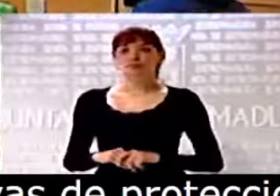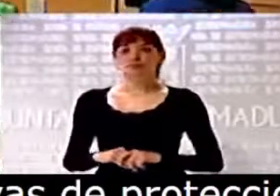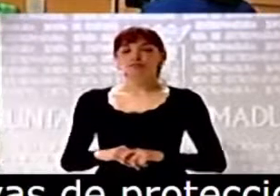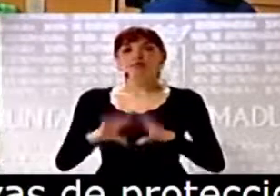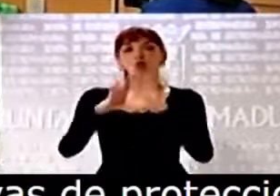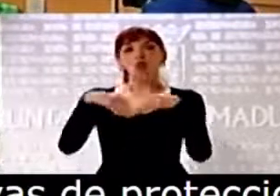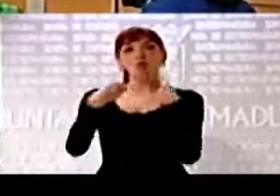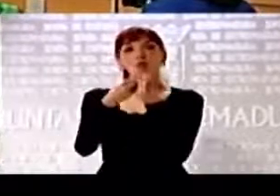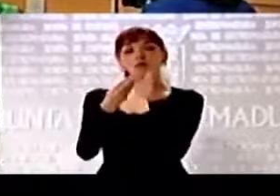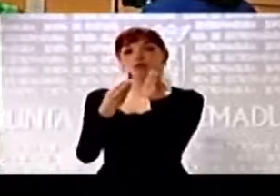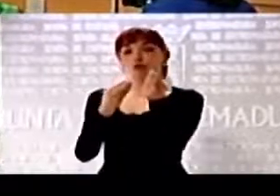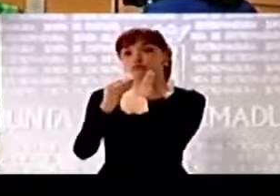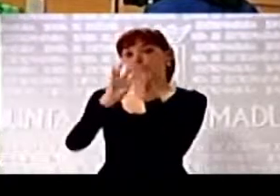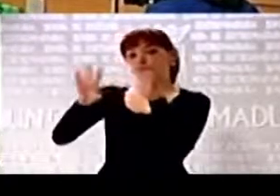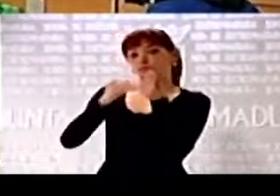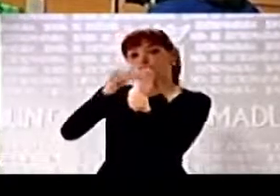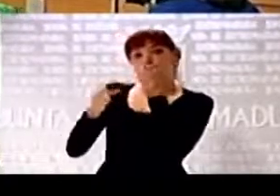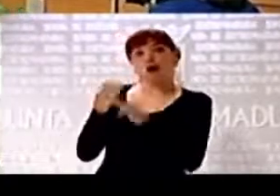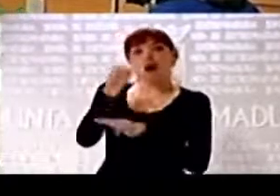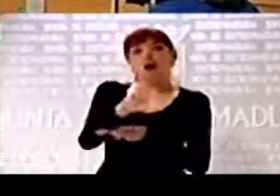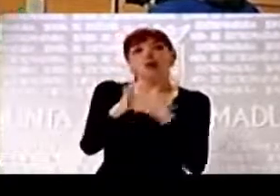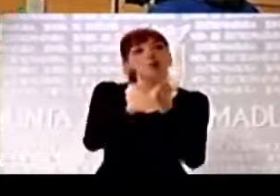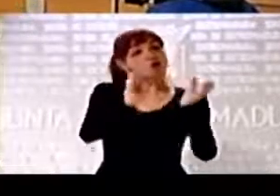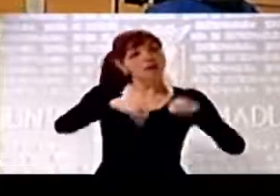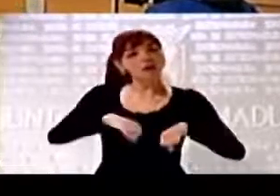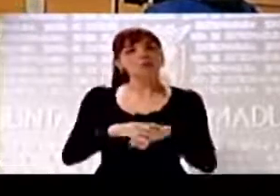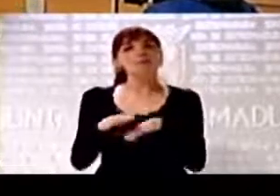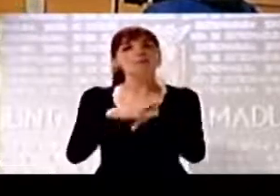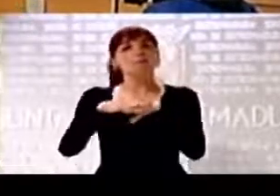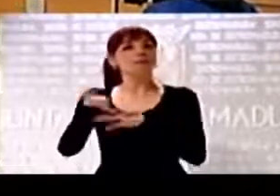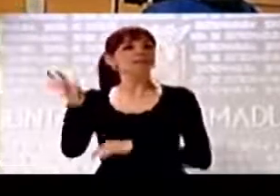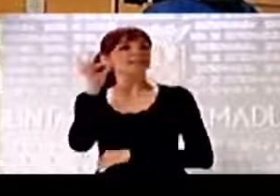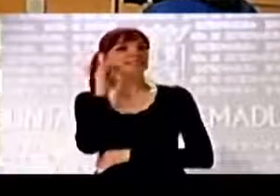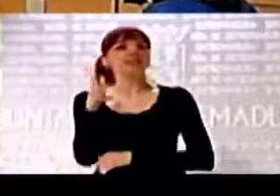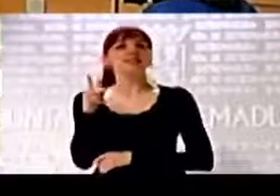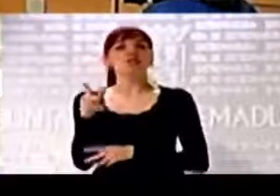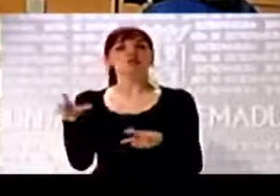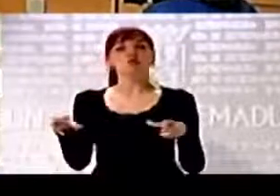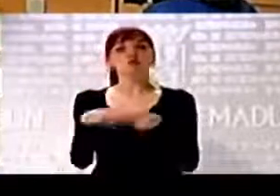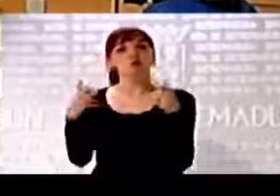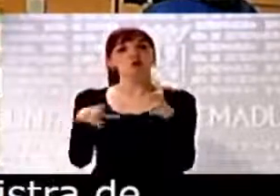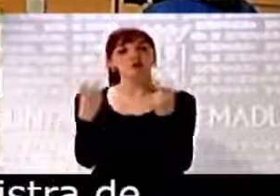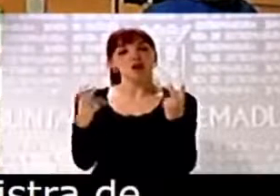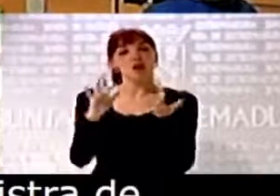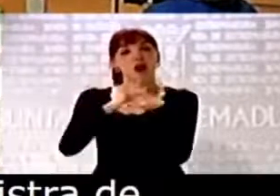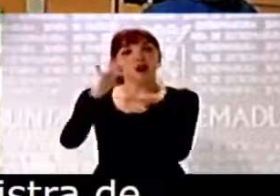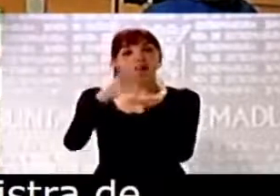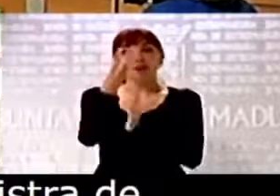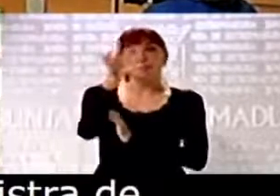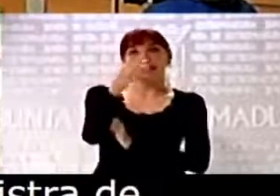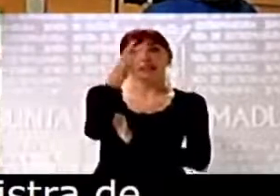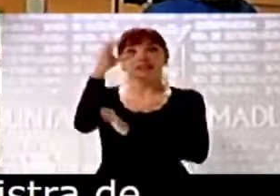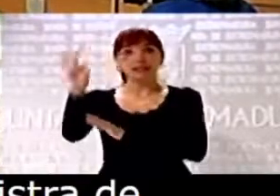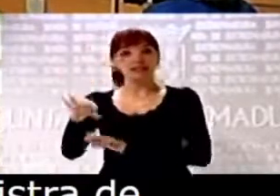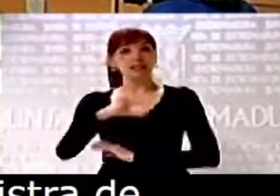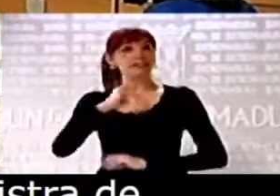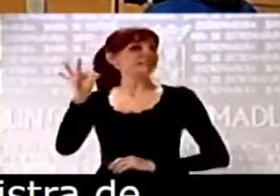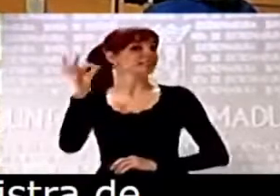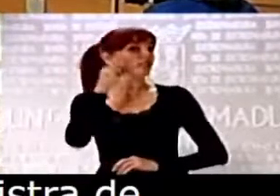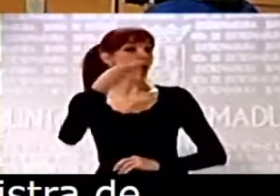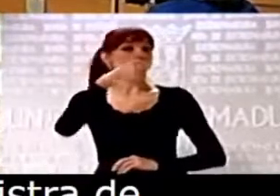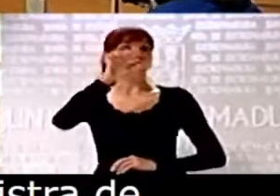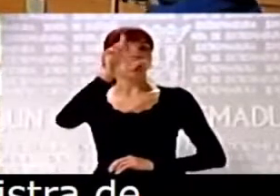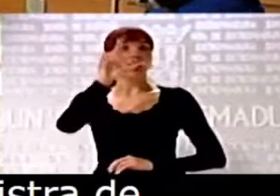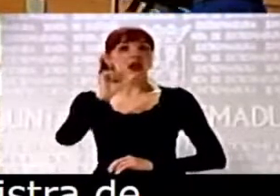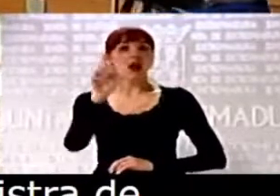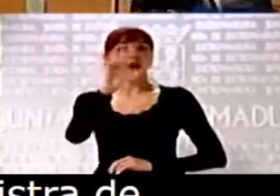Documento de apoyo del convenio, la ministra de Derechos Sociales y Agenda 2030, doña Ione Belarra Urteaga, y el